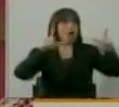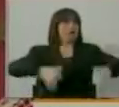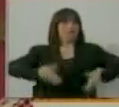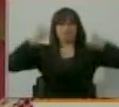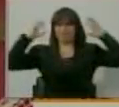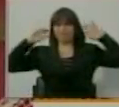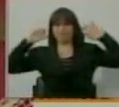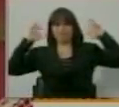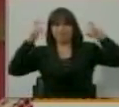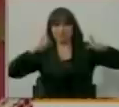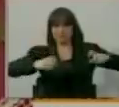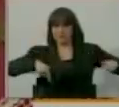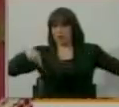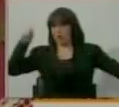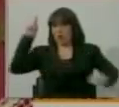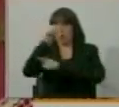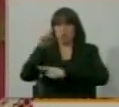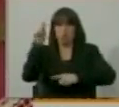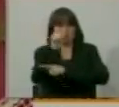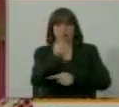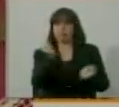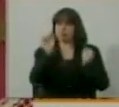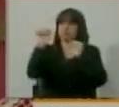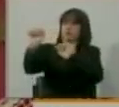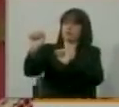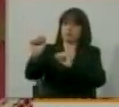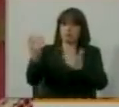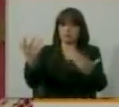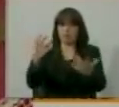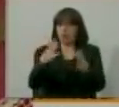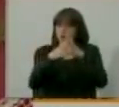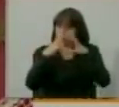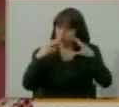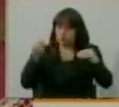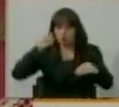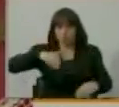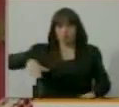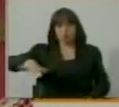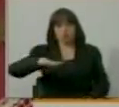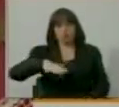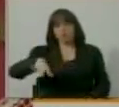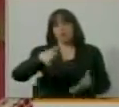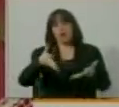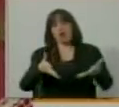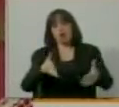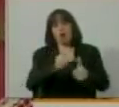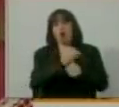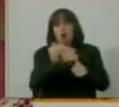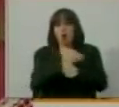Y sean los pueblos los que defiendan, pues, todos sus los logros que han tenido.